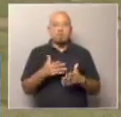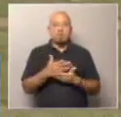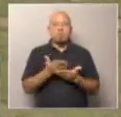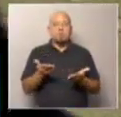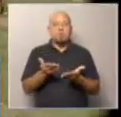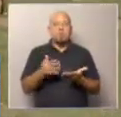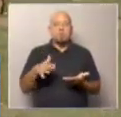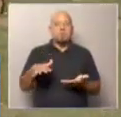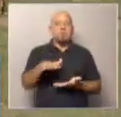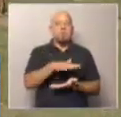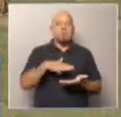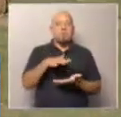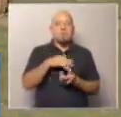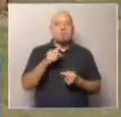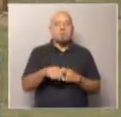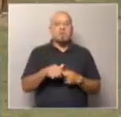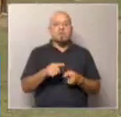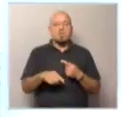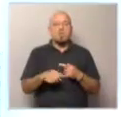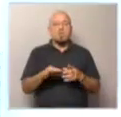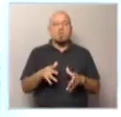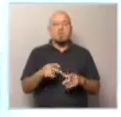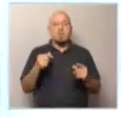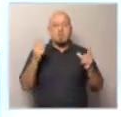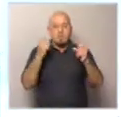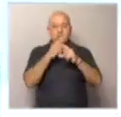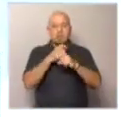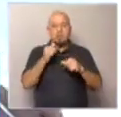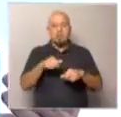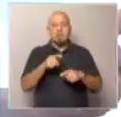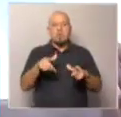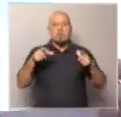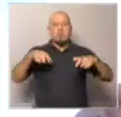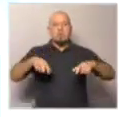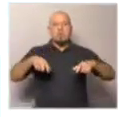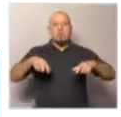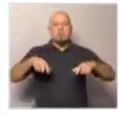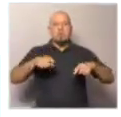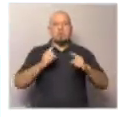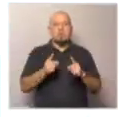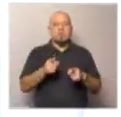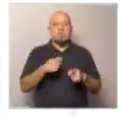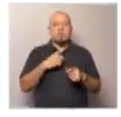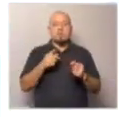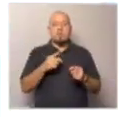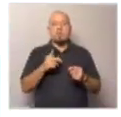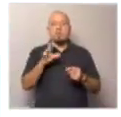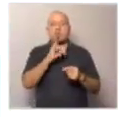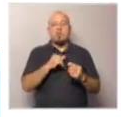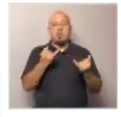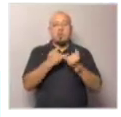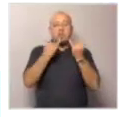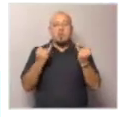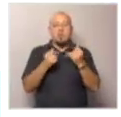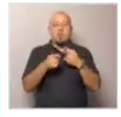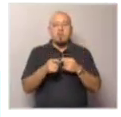barrio con unidad, trabajando en unidad para las dificultades no solamente de esta cancha, sino también del día a día, cómo van sobrellevando ese